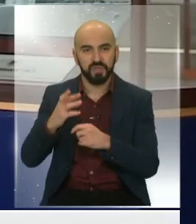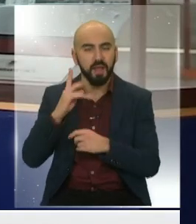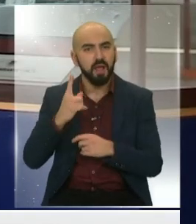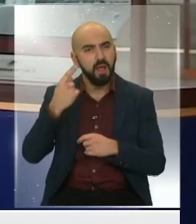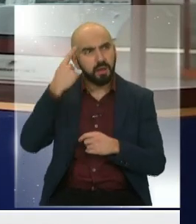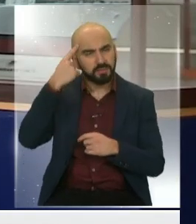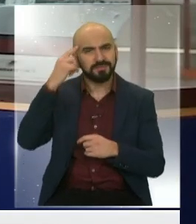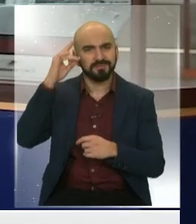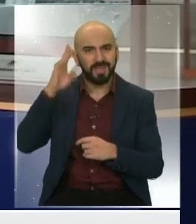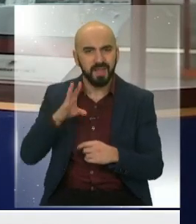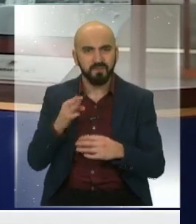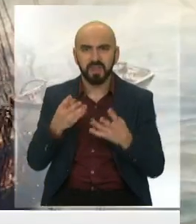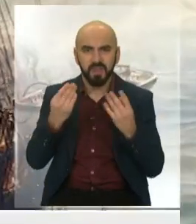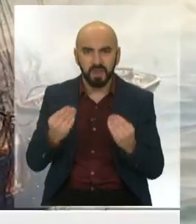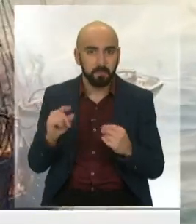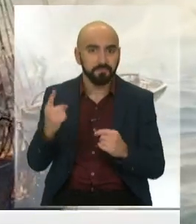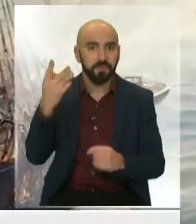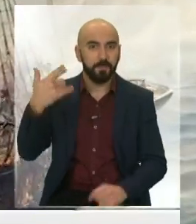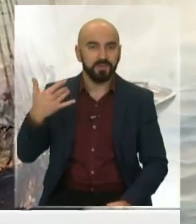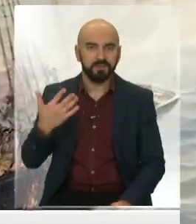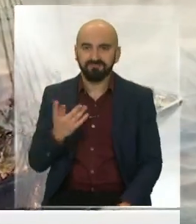que efectivamente esto era relevante.